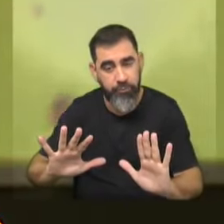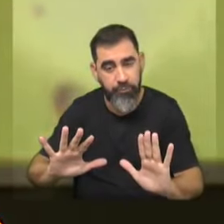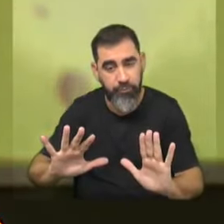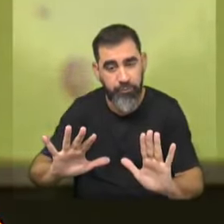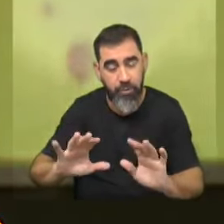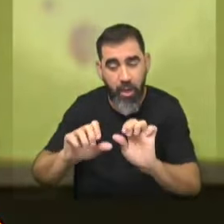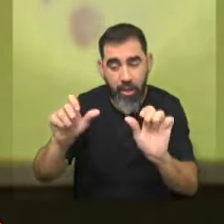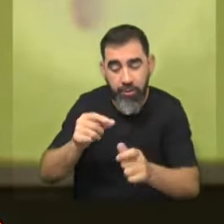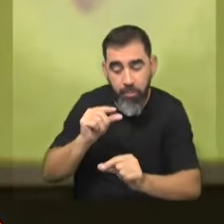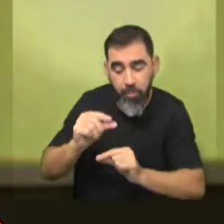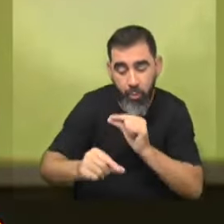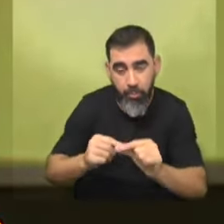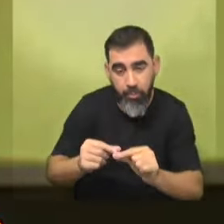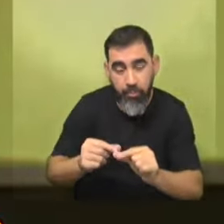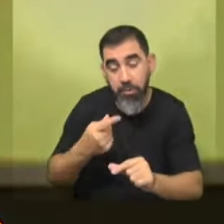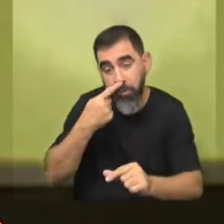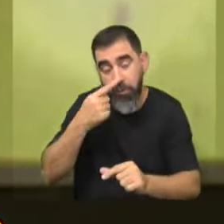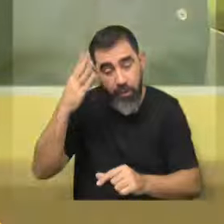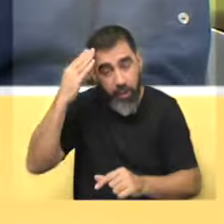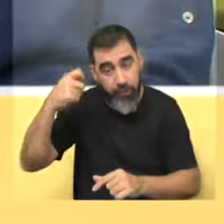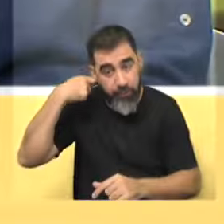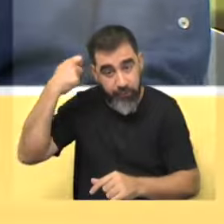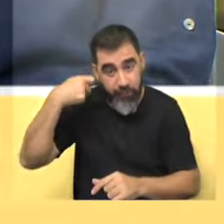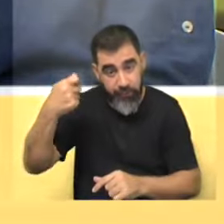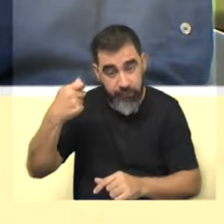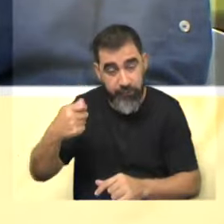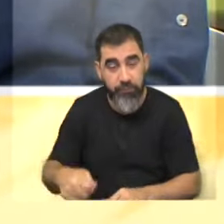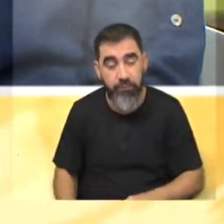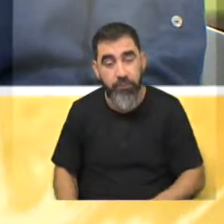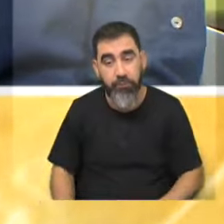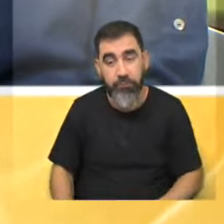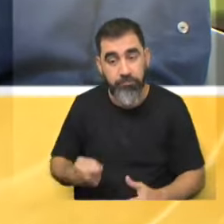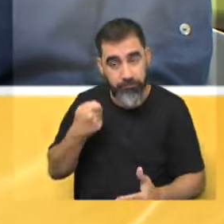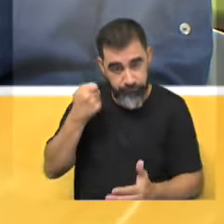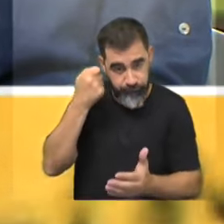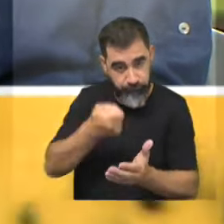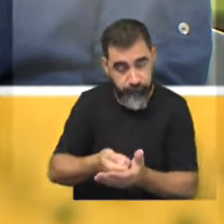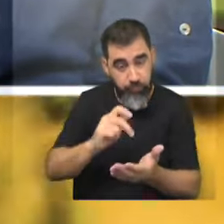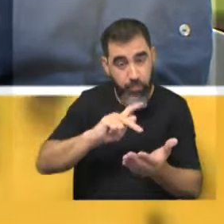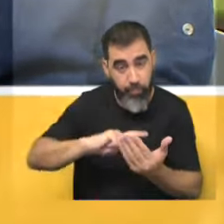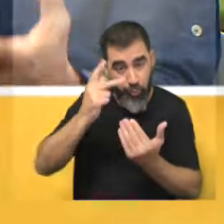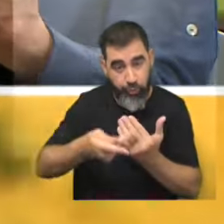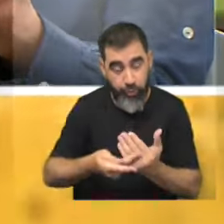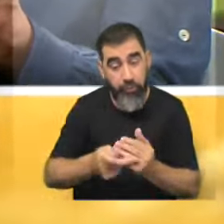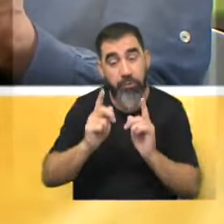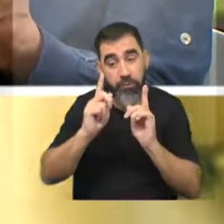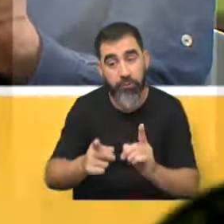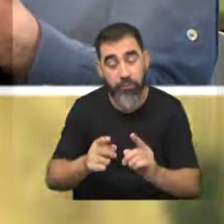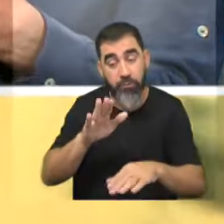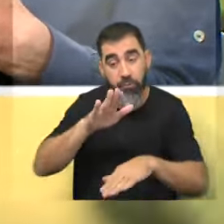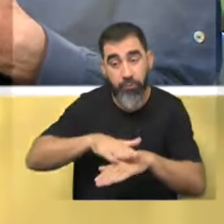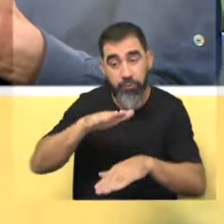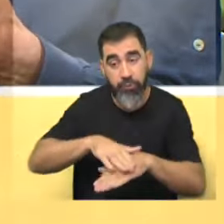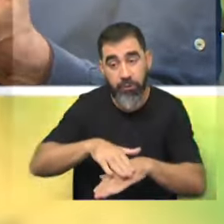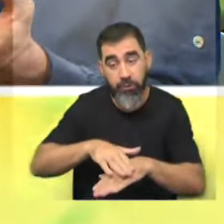prototipando partes, ahí apareció el interés de Antel, que no solo financió gran parte del proyecto, sino que además se encargaron un